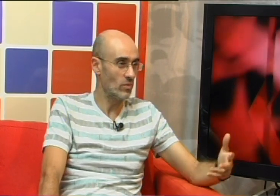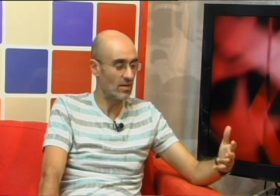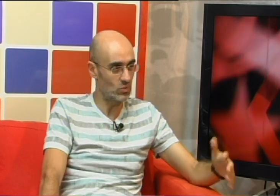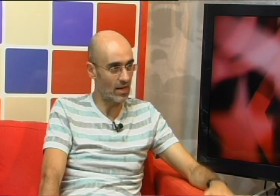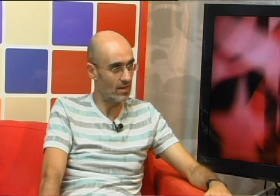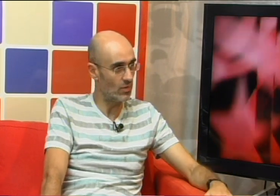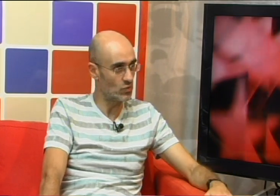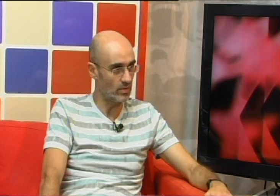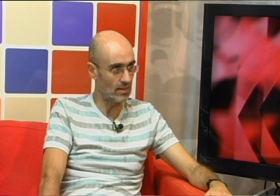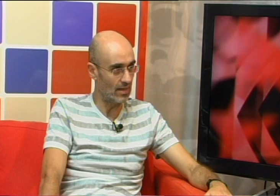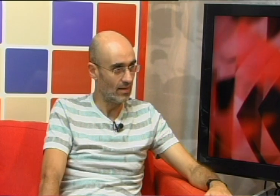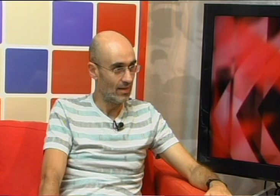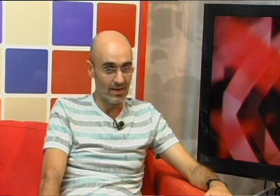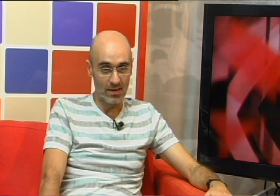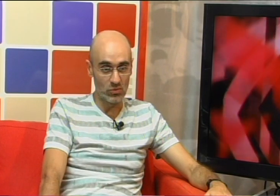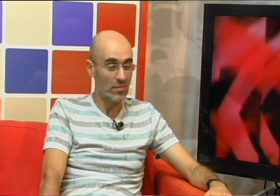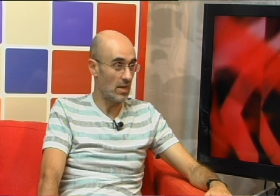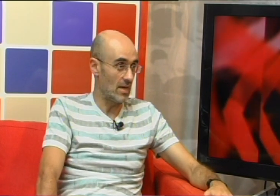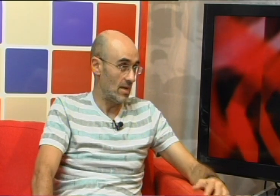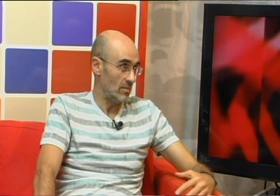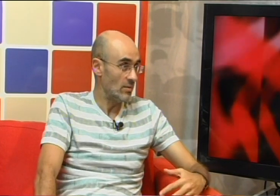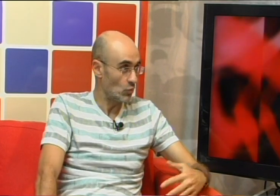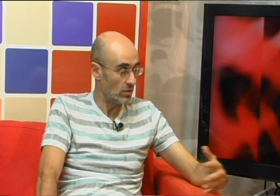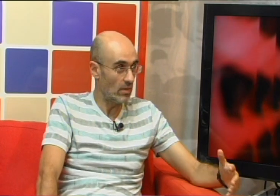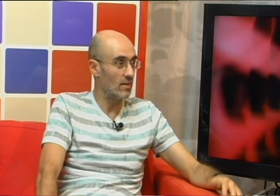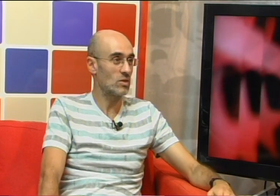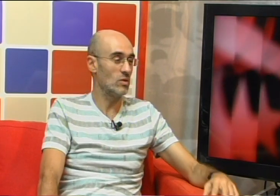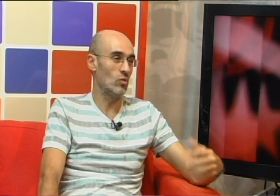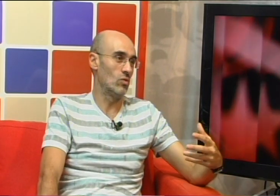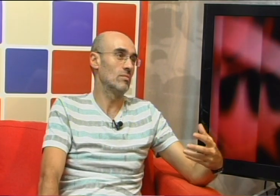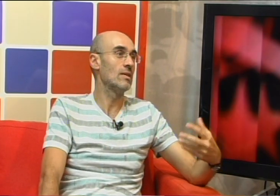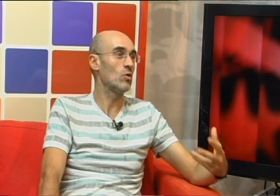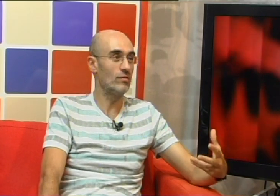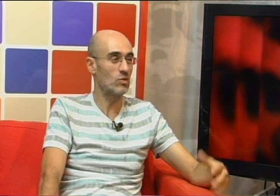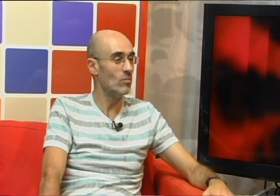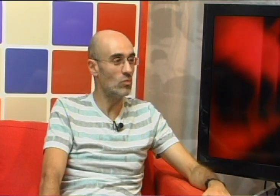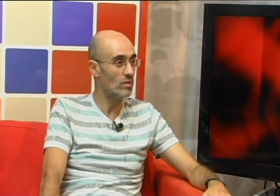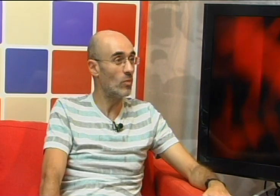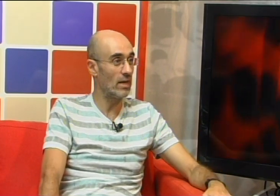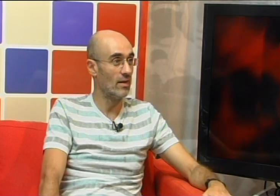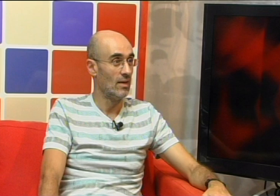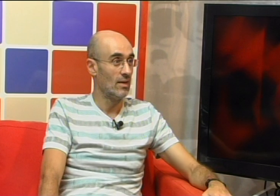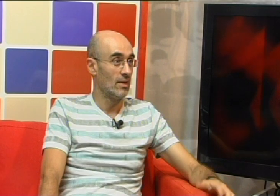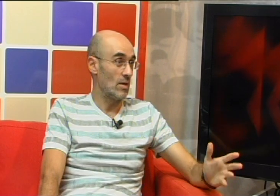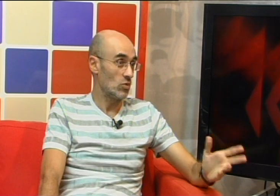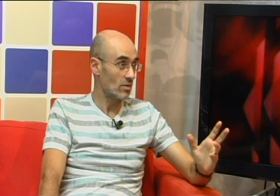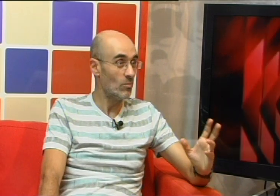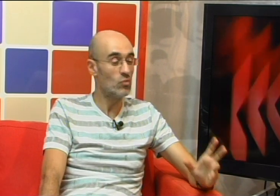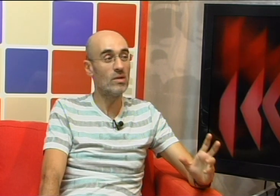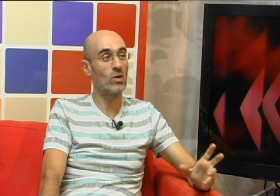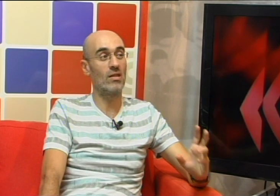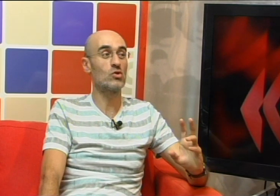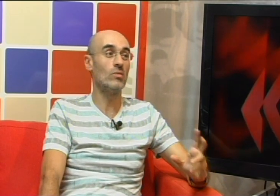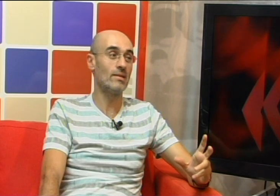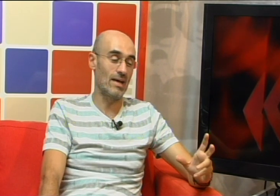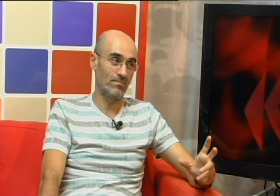de los años noventas pues de la caída de la unión soviética la potencia indiscutible sobre todo en el contexto del mundo unipolar la cuestión es que el